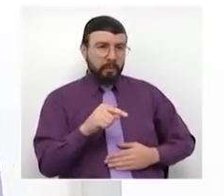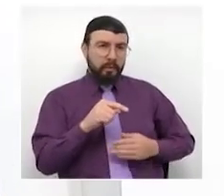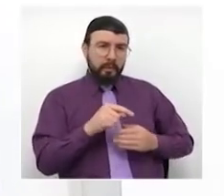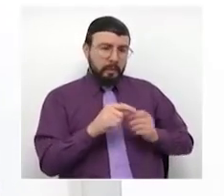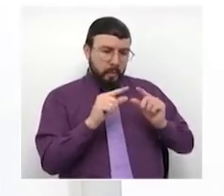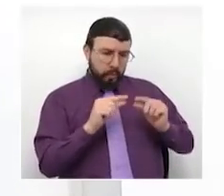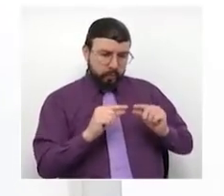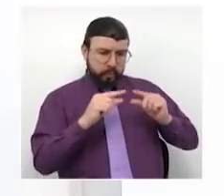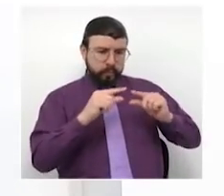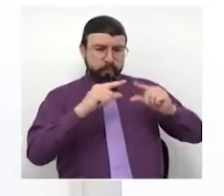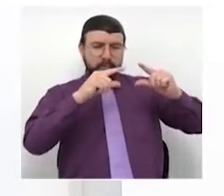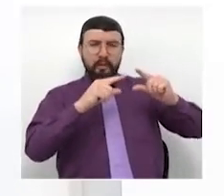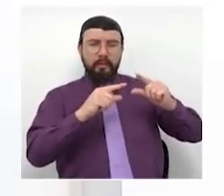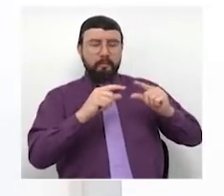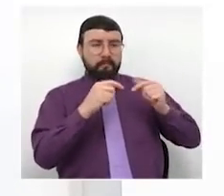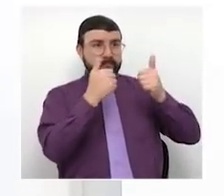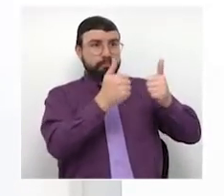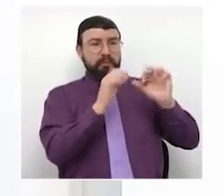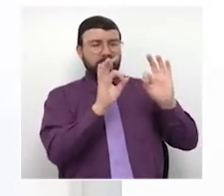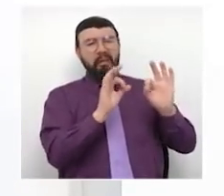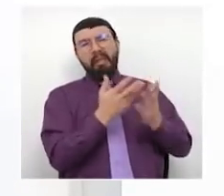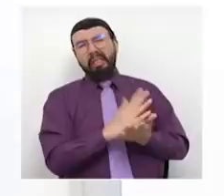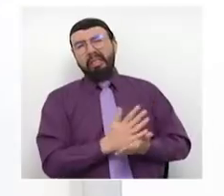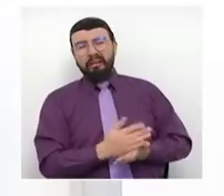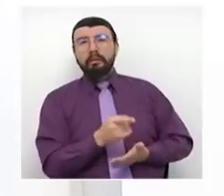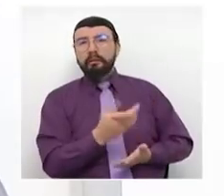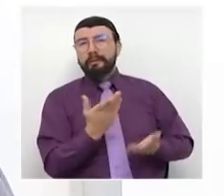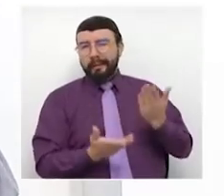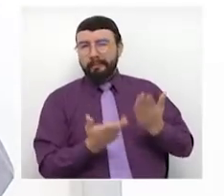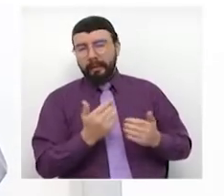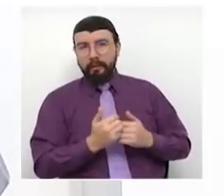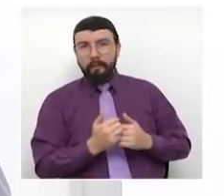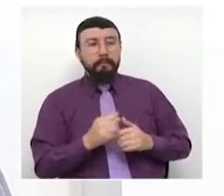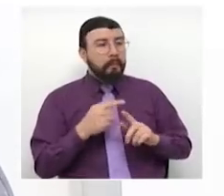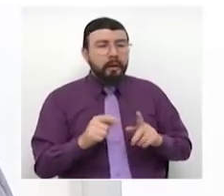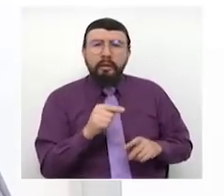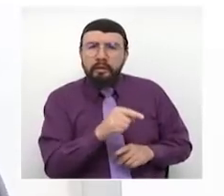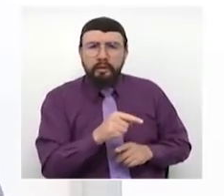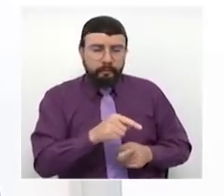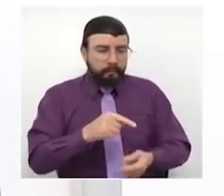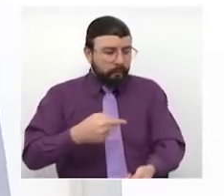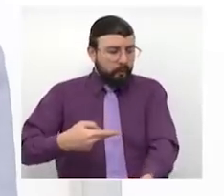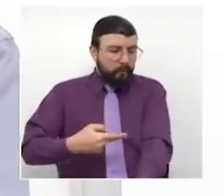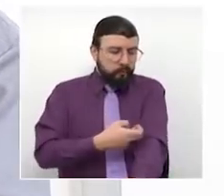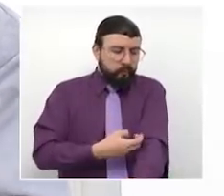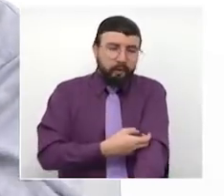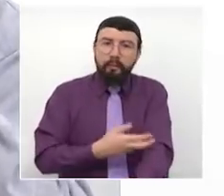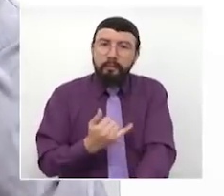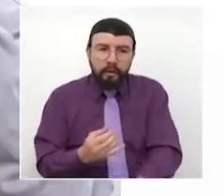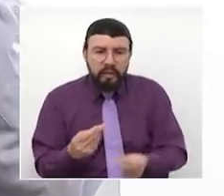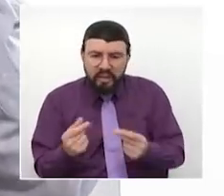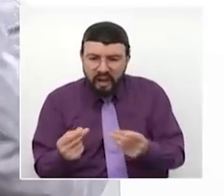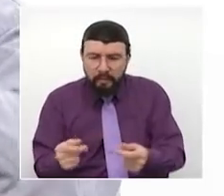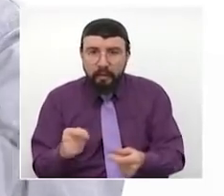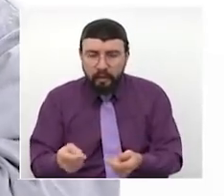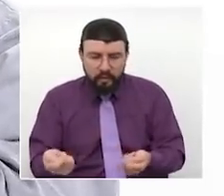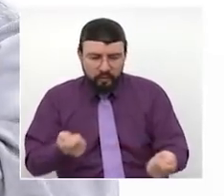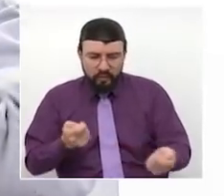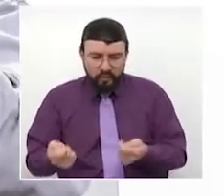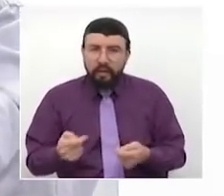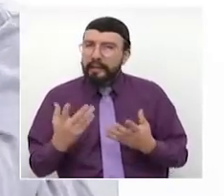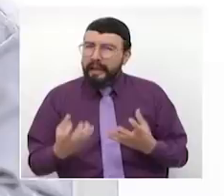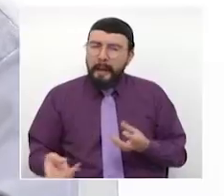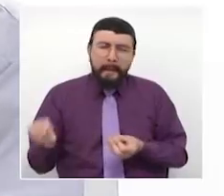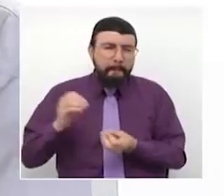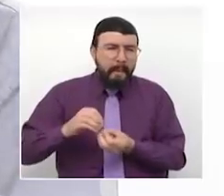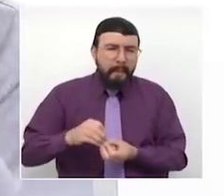medio. Pero la aceleración que nosotros conseguimos en tratar de tener